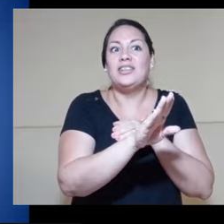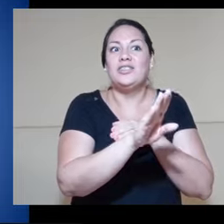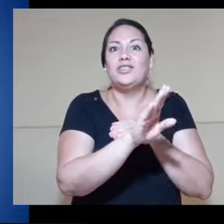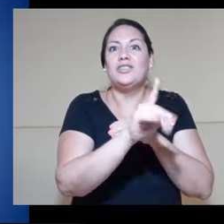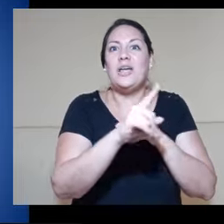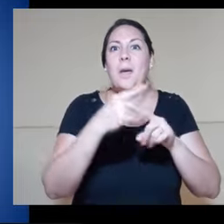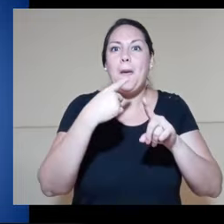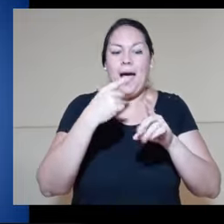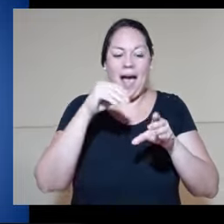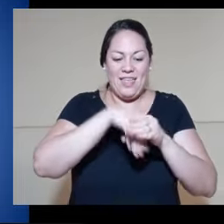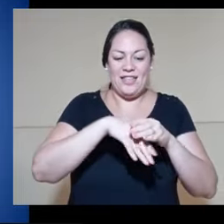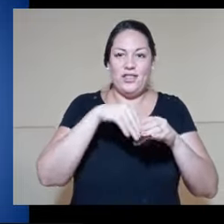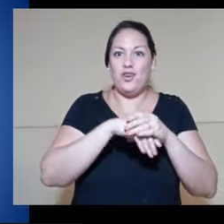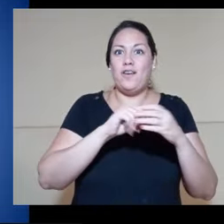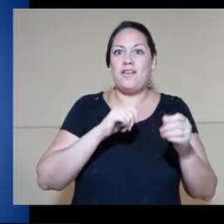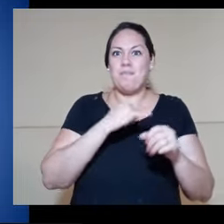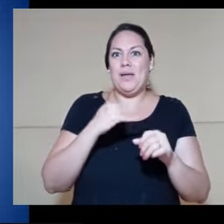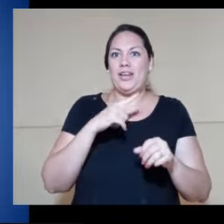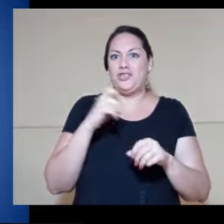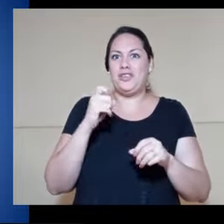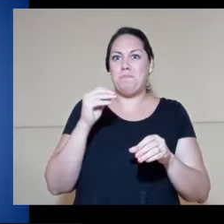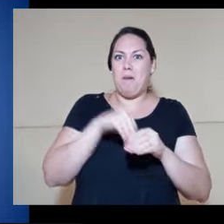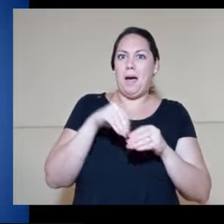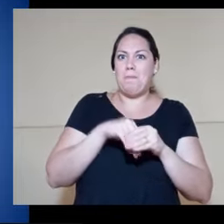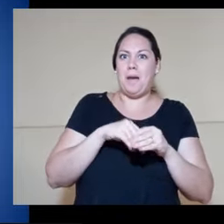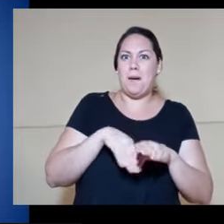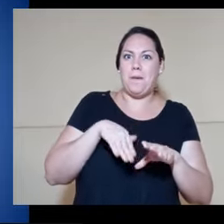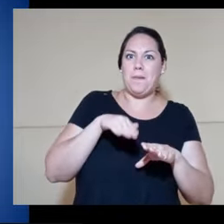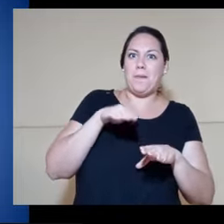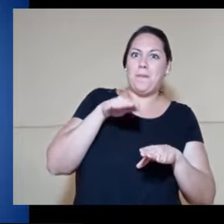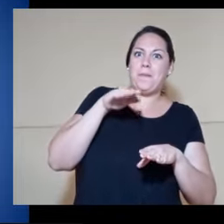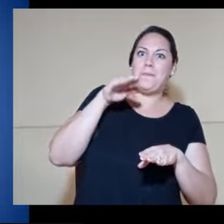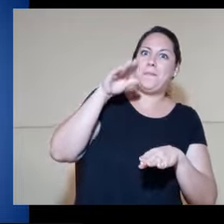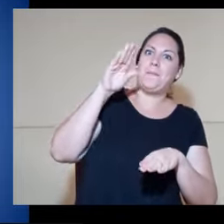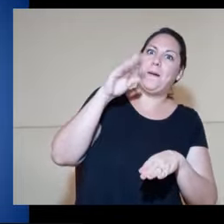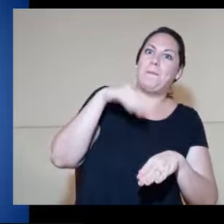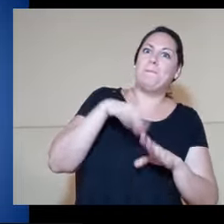el sodio, iba entrando el sodio, y se hacía cada vez más positiva, fíjense.